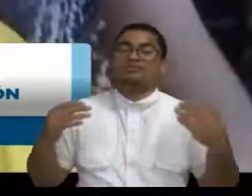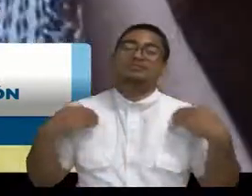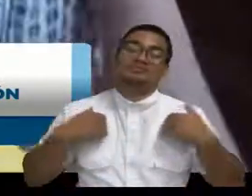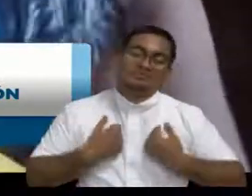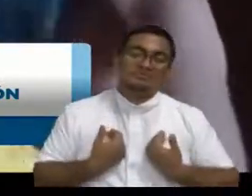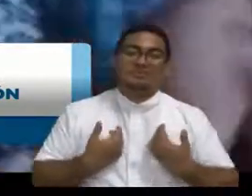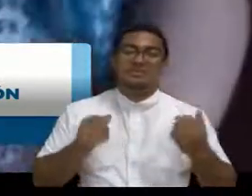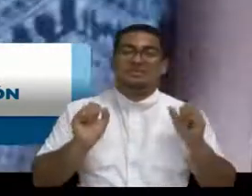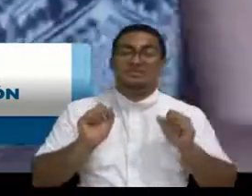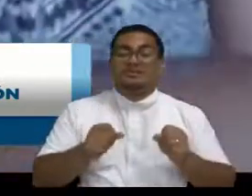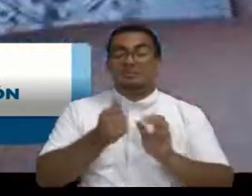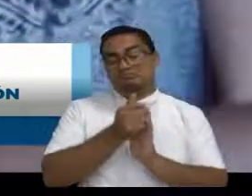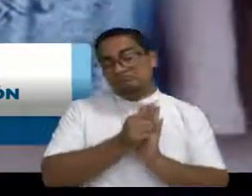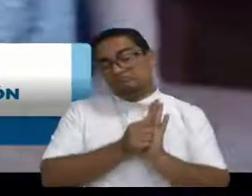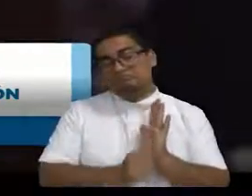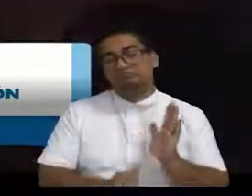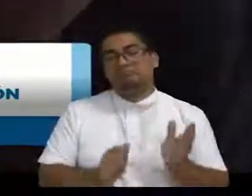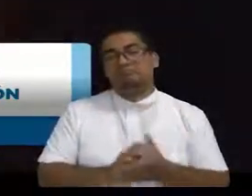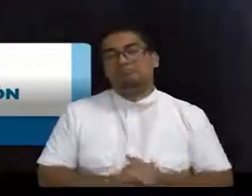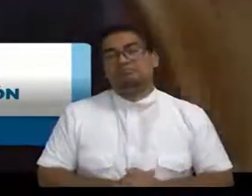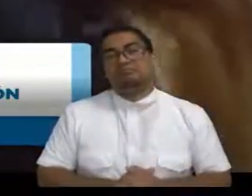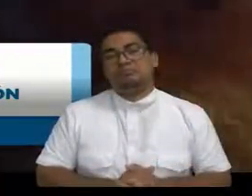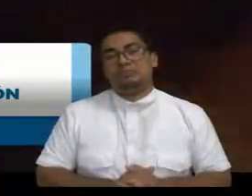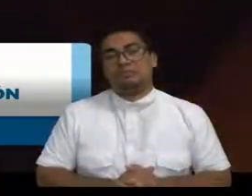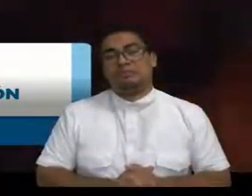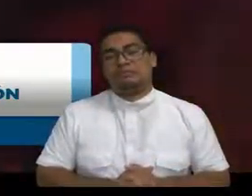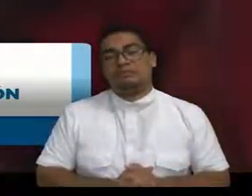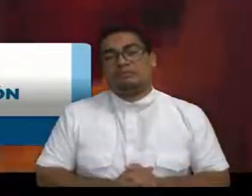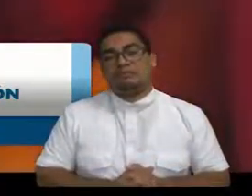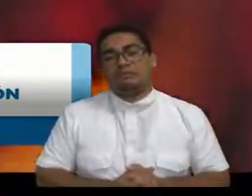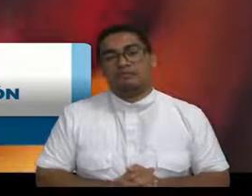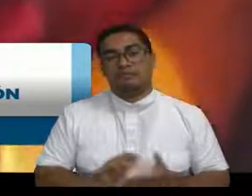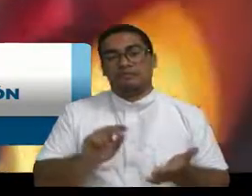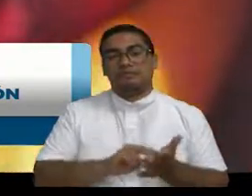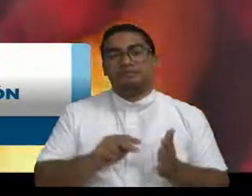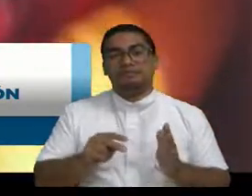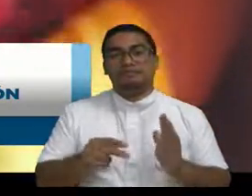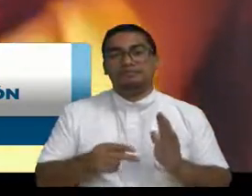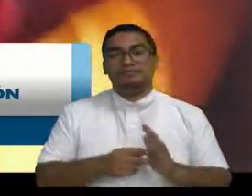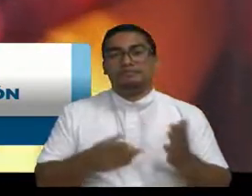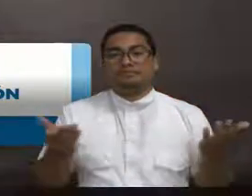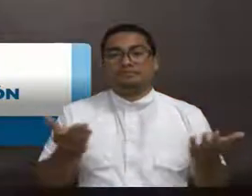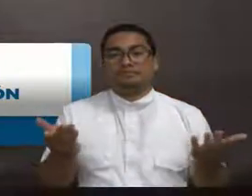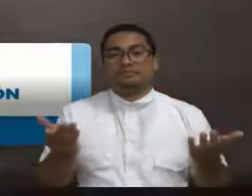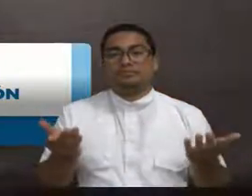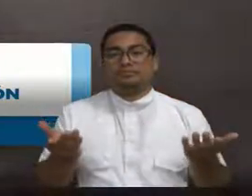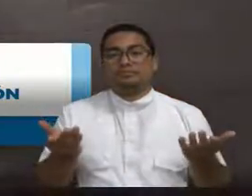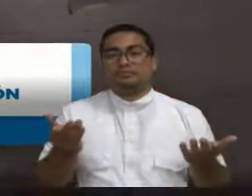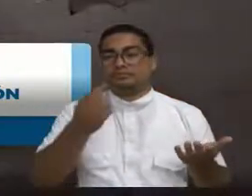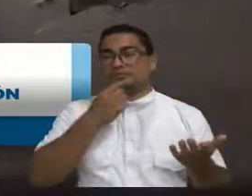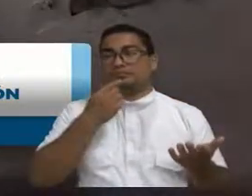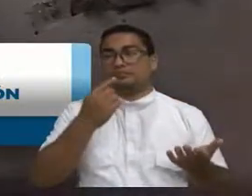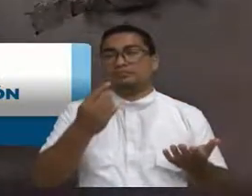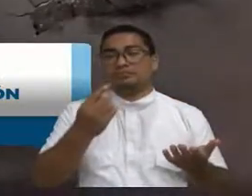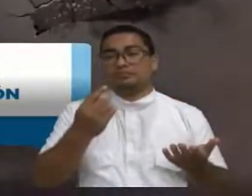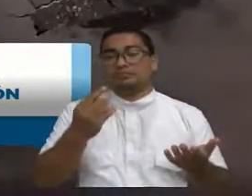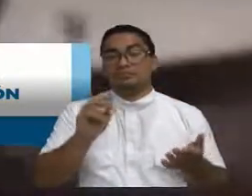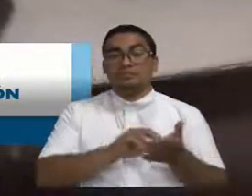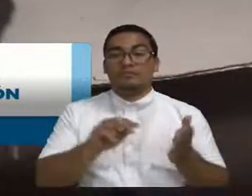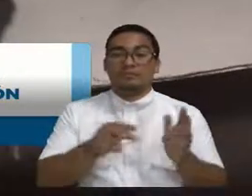llevar a la depresión postparto. Claro que sí, es un factor ambiental. Porque, de hecho, después que la